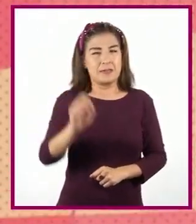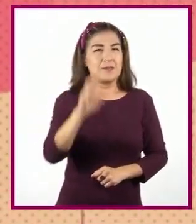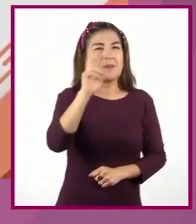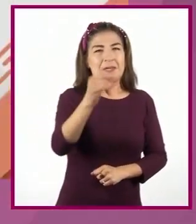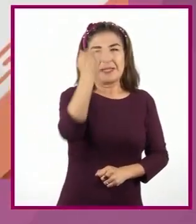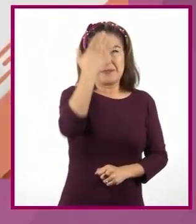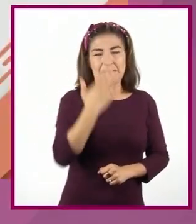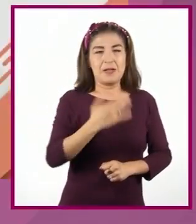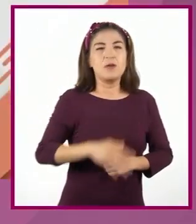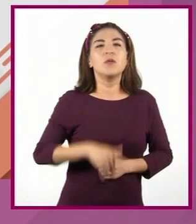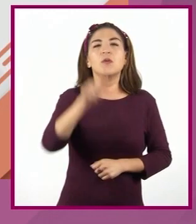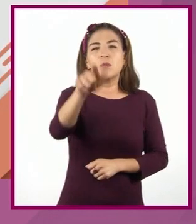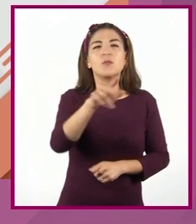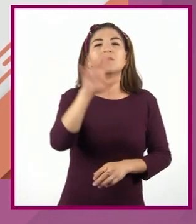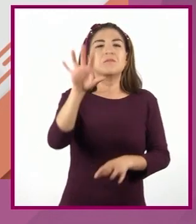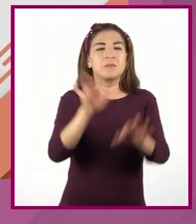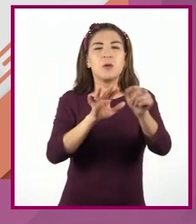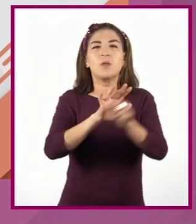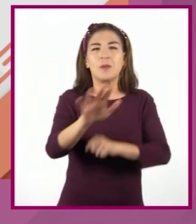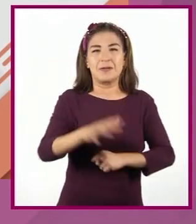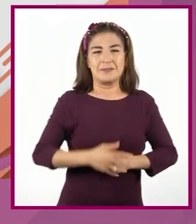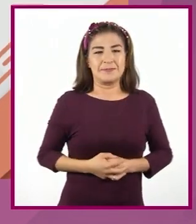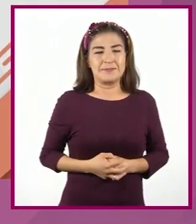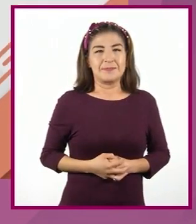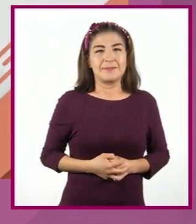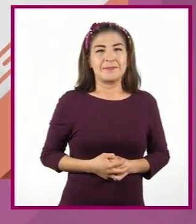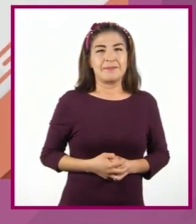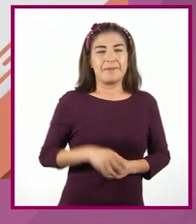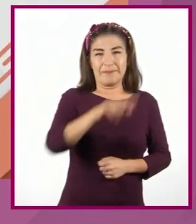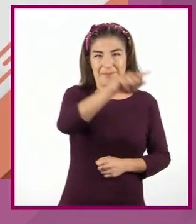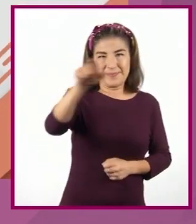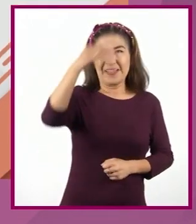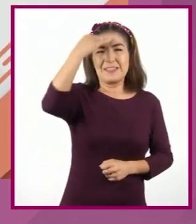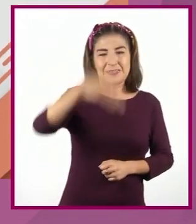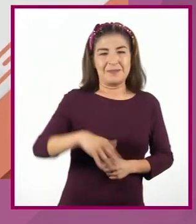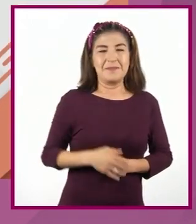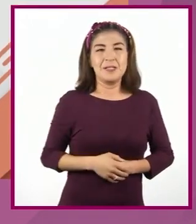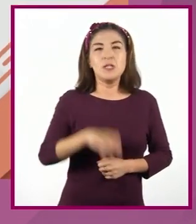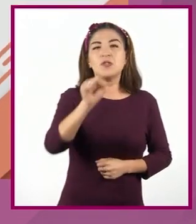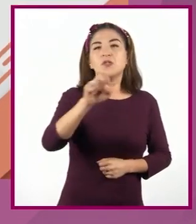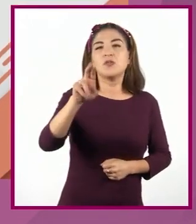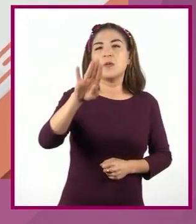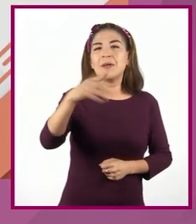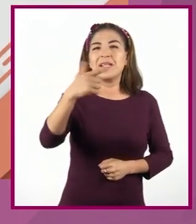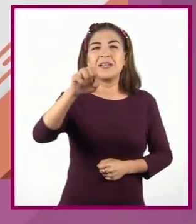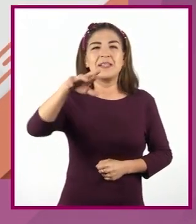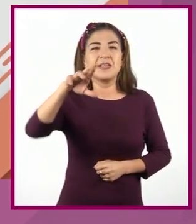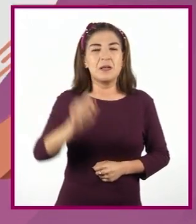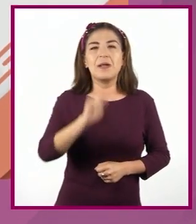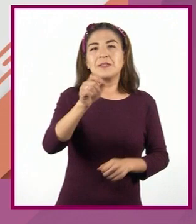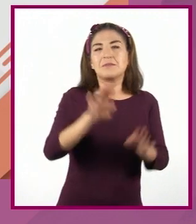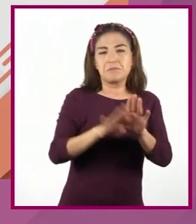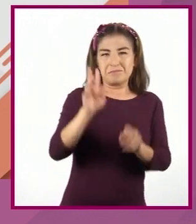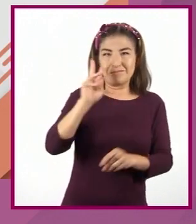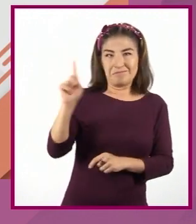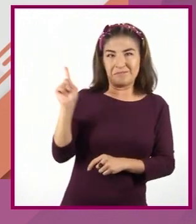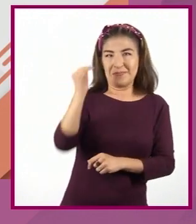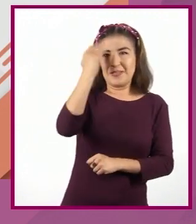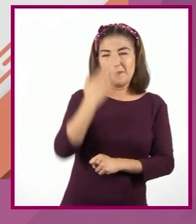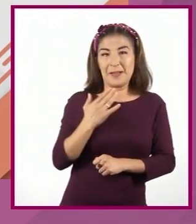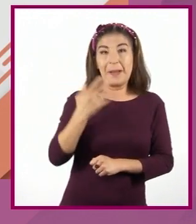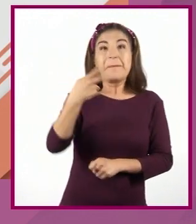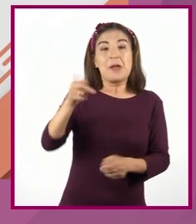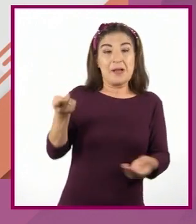imagen e intenten nombrar los subgéneros. Como saben, los subgéneros son más de lo que observamos aquí, pero